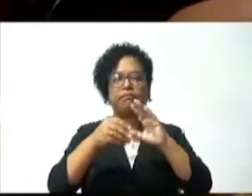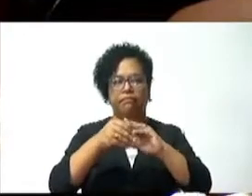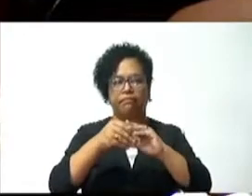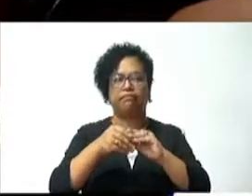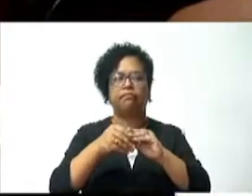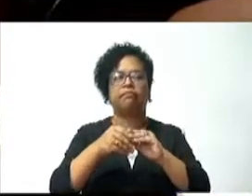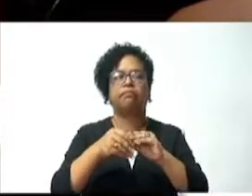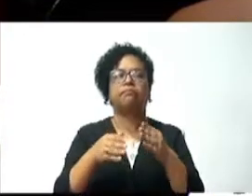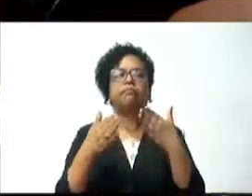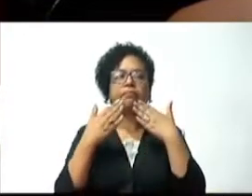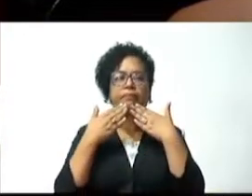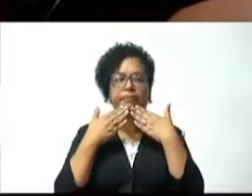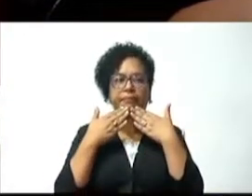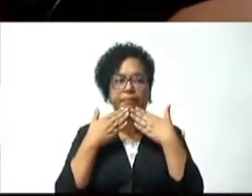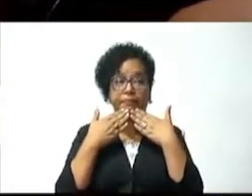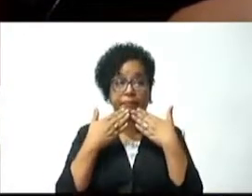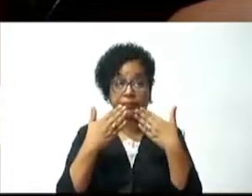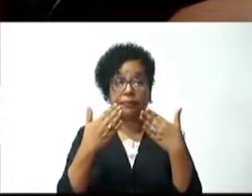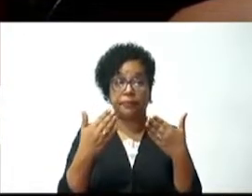para